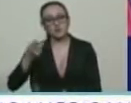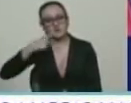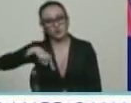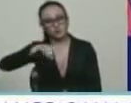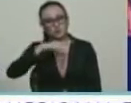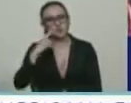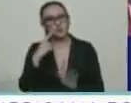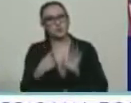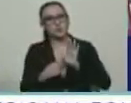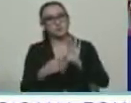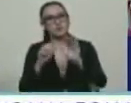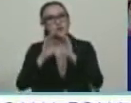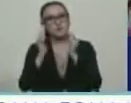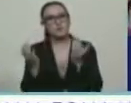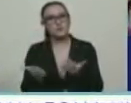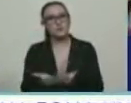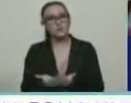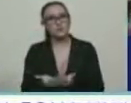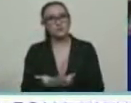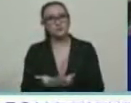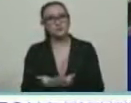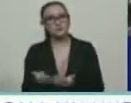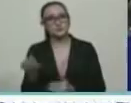para mostrar al mundo.